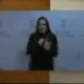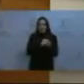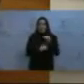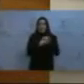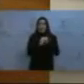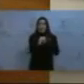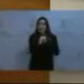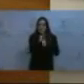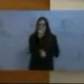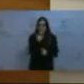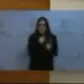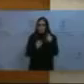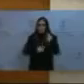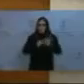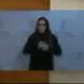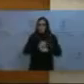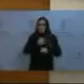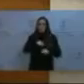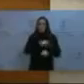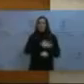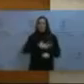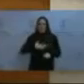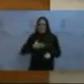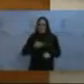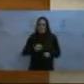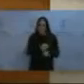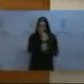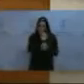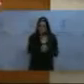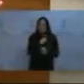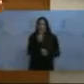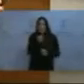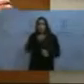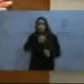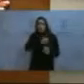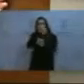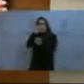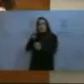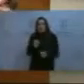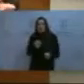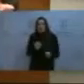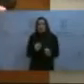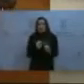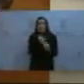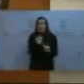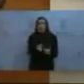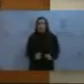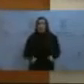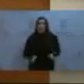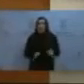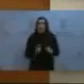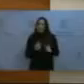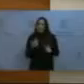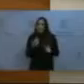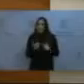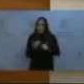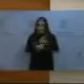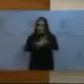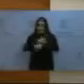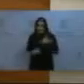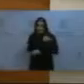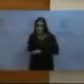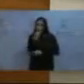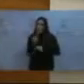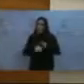estabilidad presupuestaria. Y somos también defensores de que la regla de gasto se cumpla por parte de las administraciones. ¿Y por